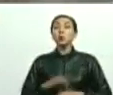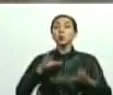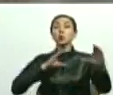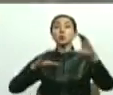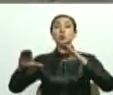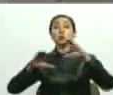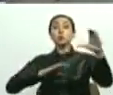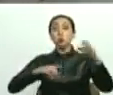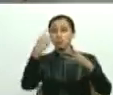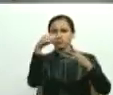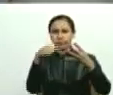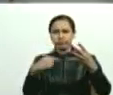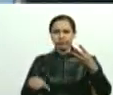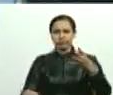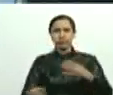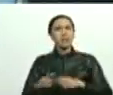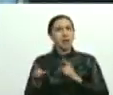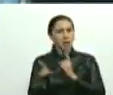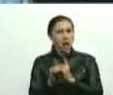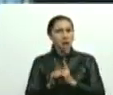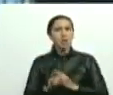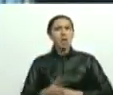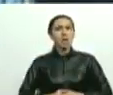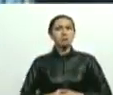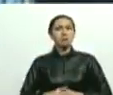y las grandes redes sociales tapan,